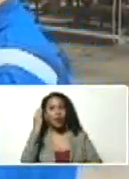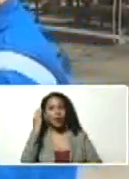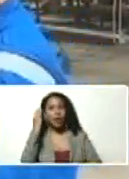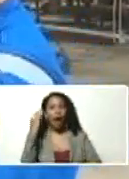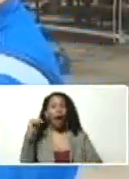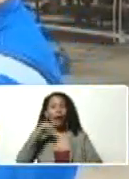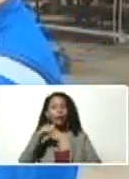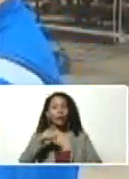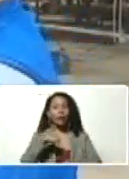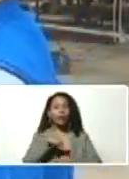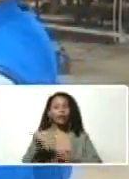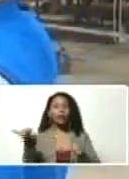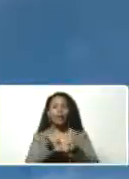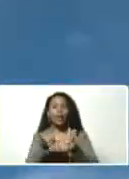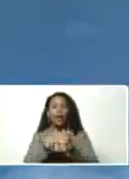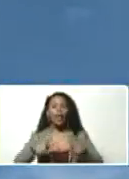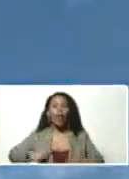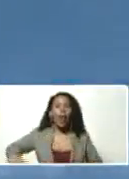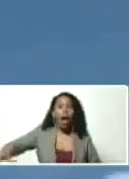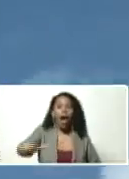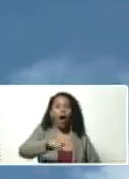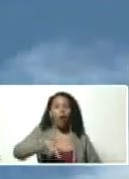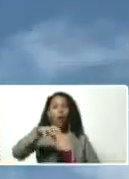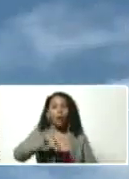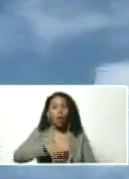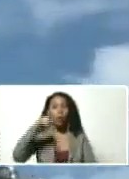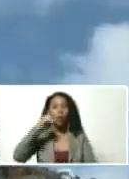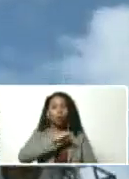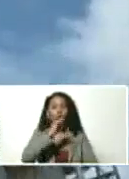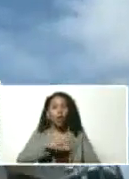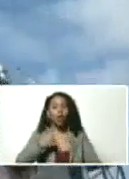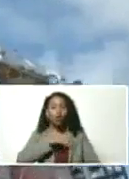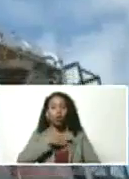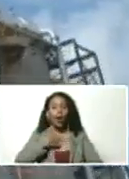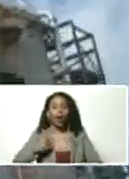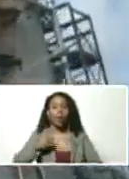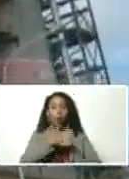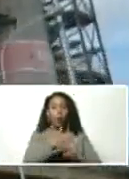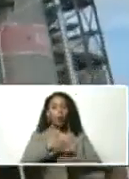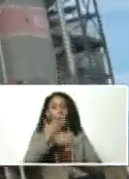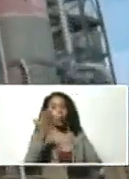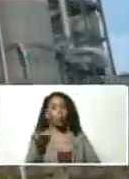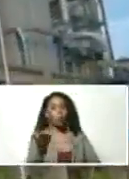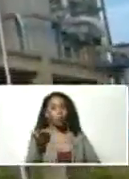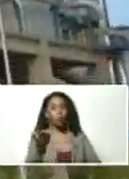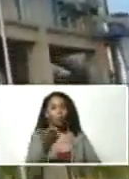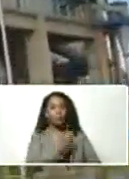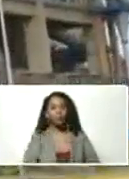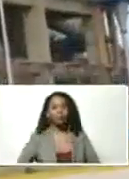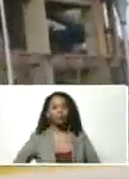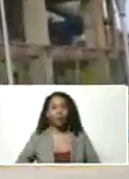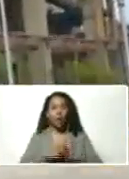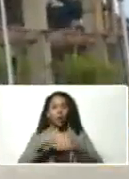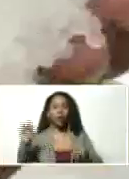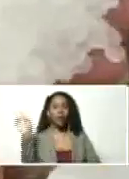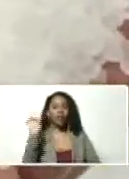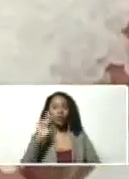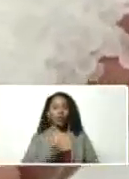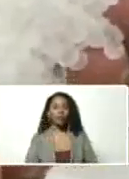oriental del lago, estado Zulia. Y hoy queremos compartir con usted, presidente, y con toda